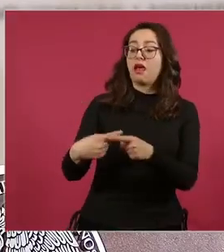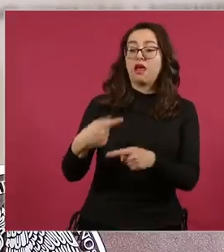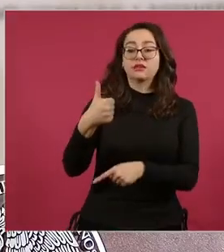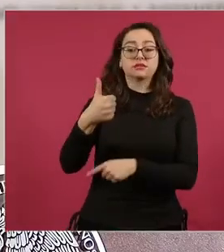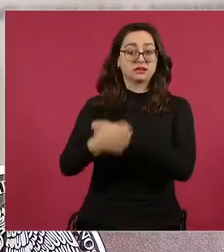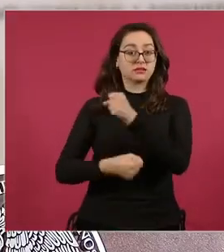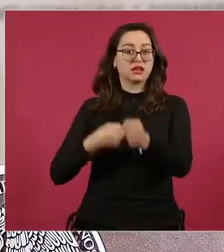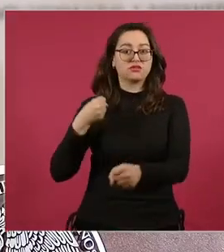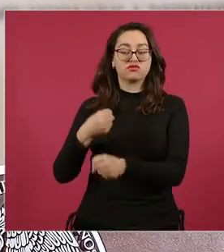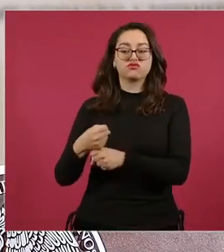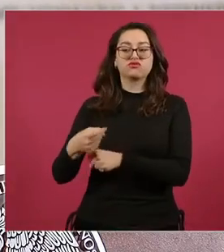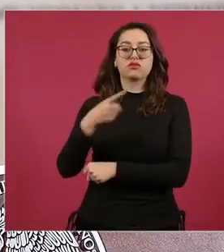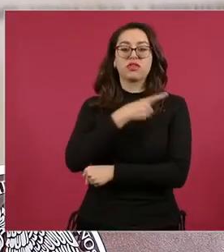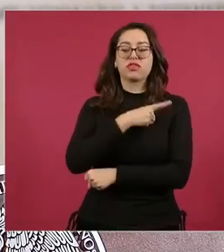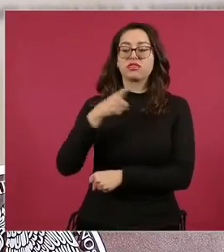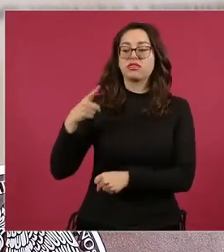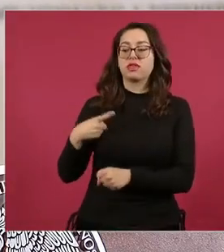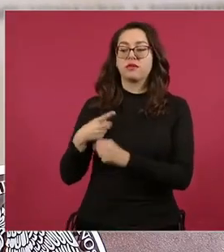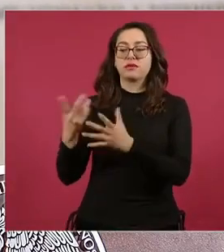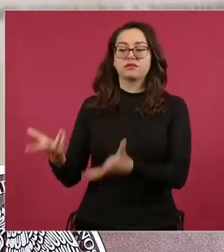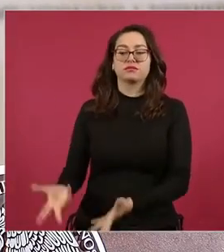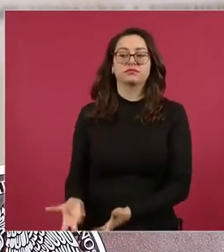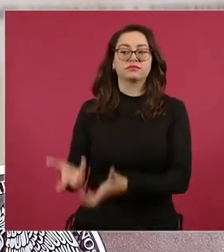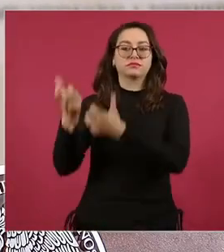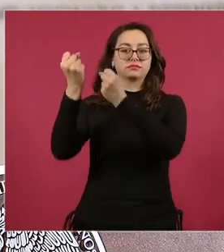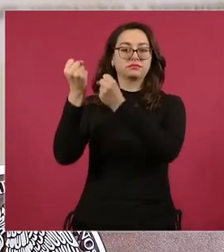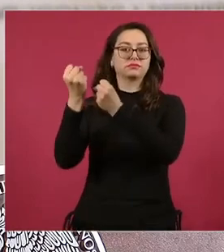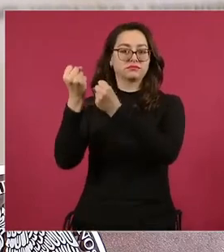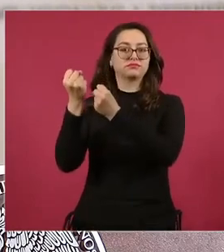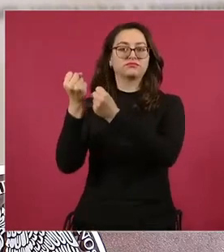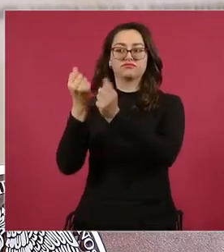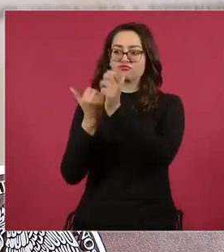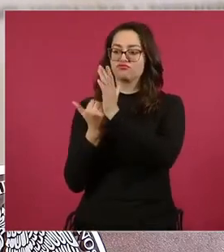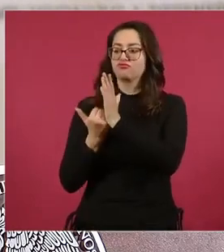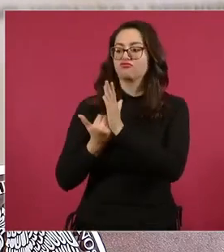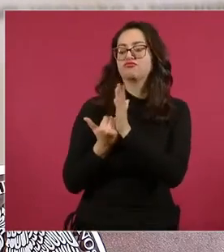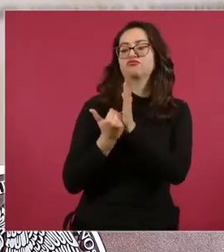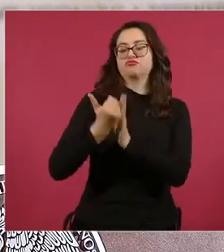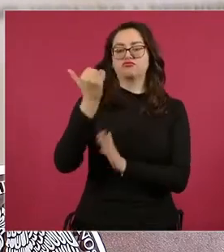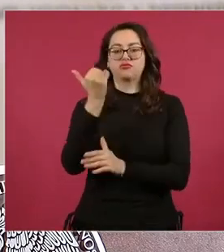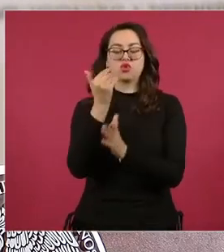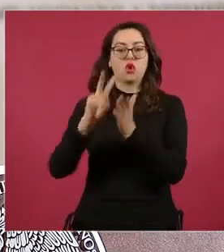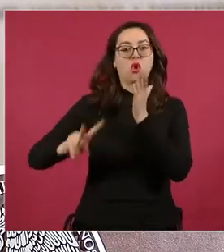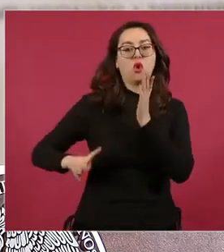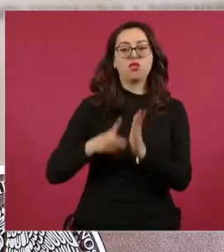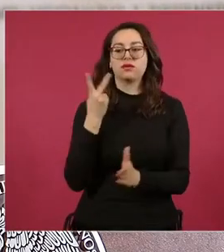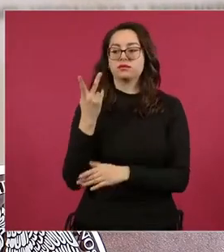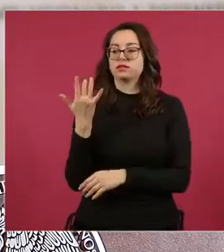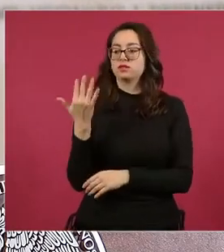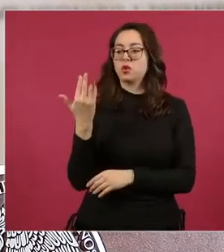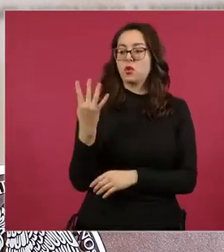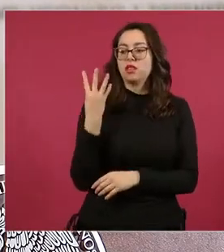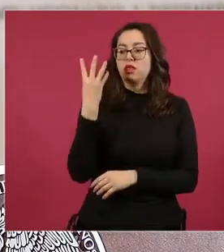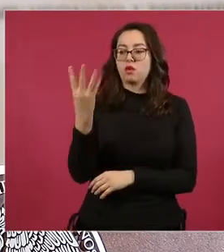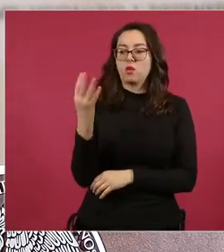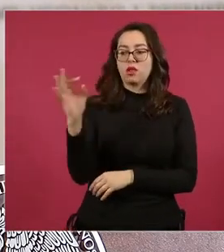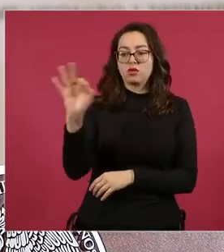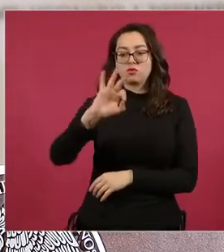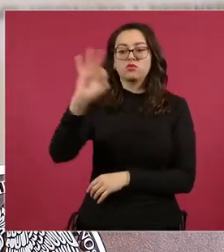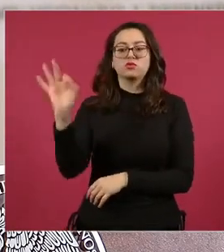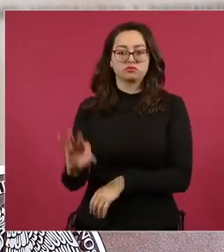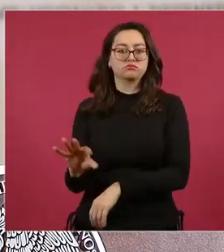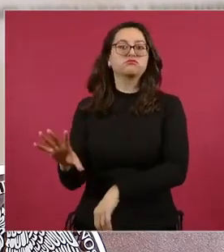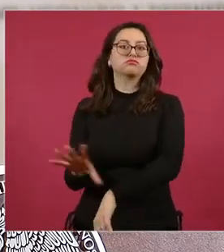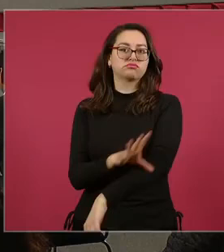participación mayoritaria, 54%, de la generación eléctrica. Cumpliendo la ley vigente,